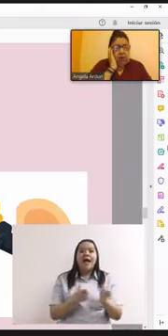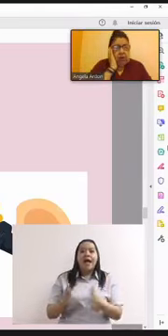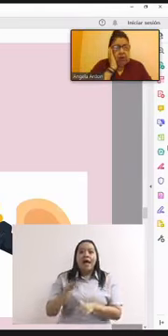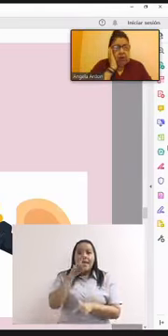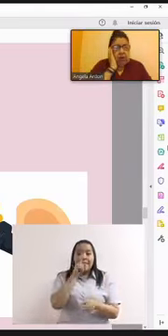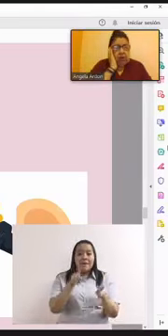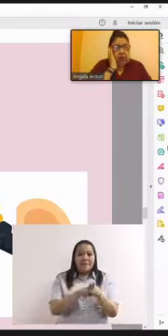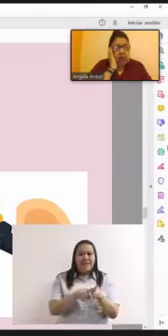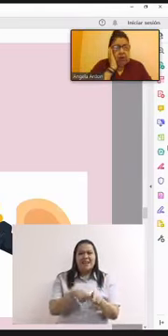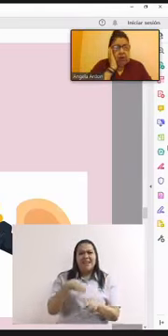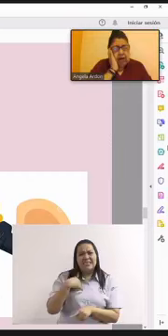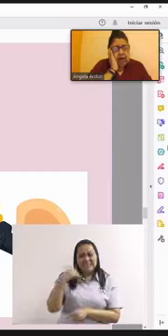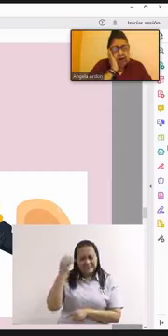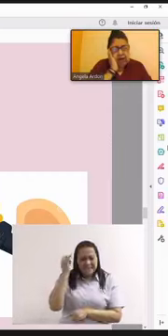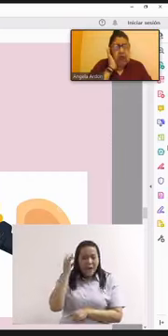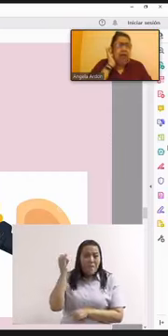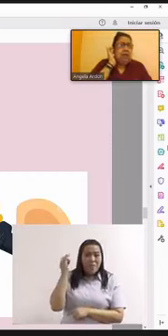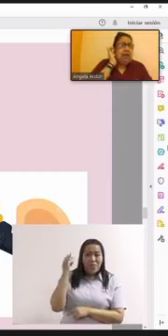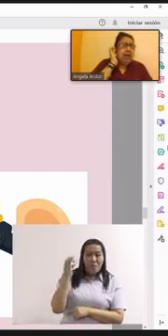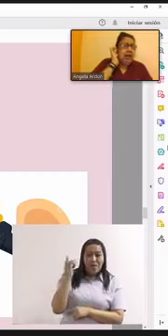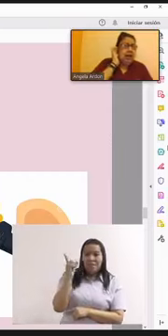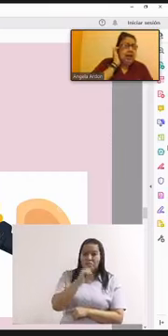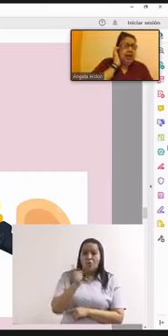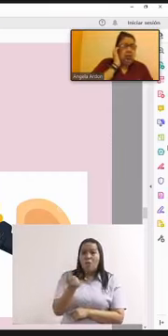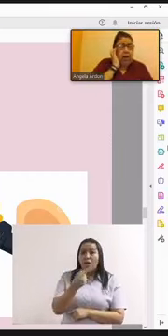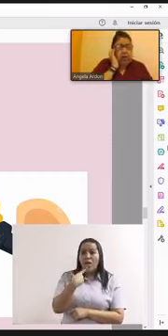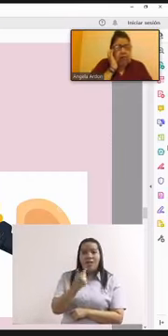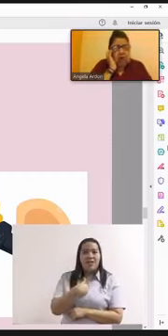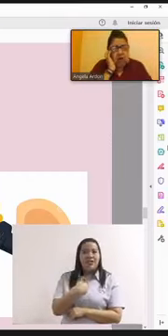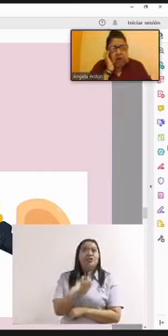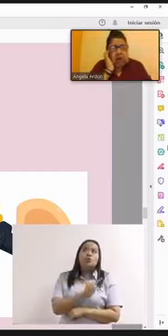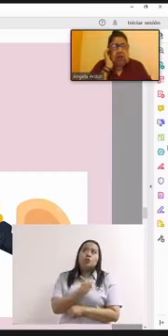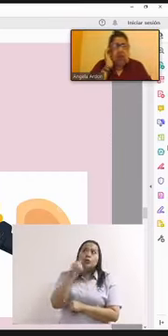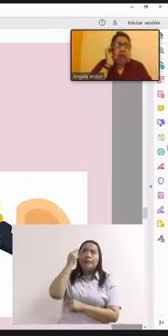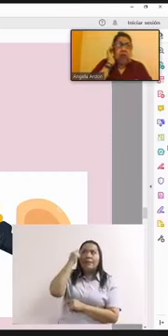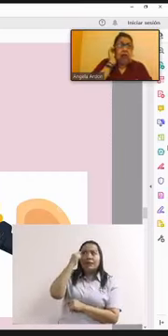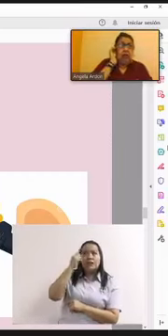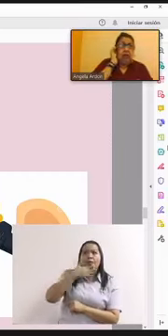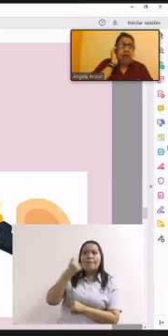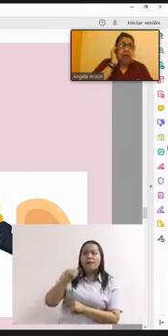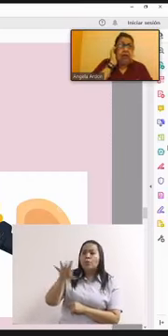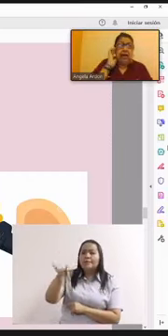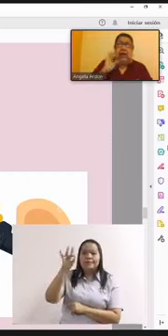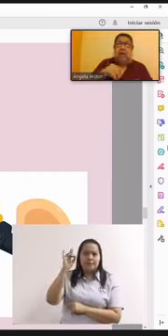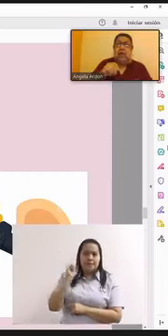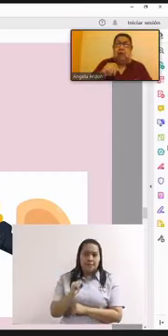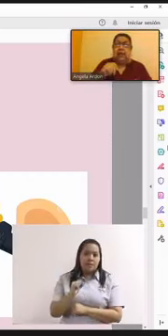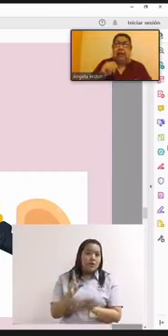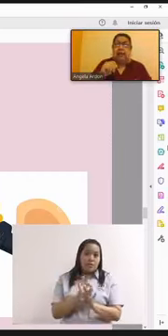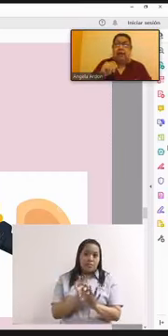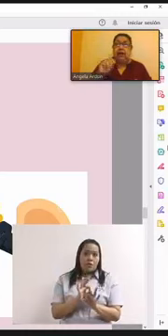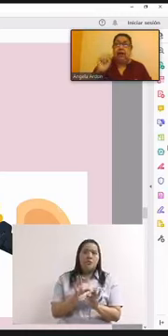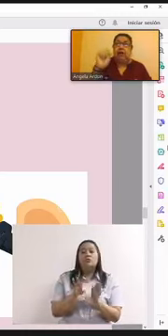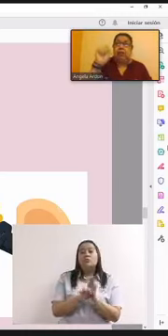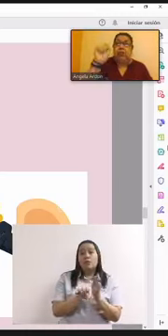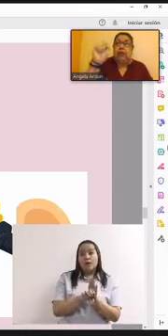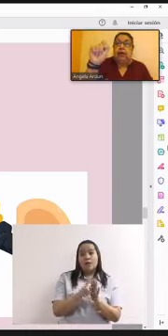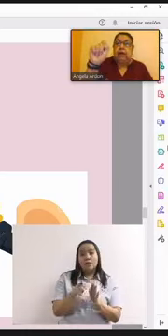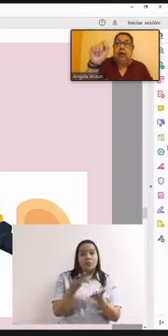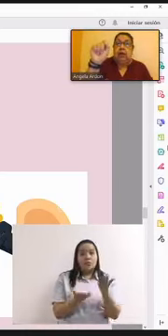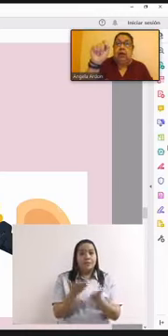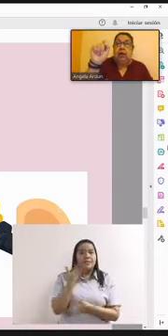duele el oído. Tengo un ardor. No hay lo que hacer. Y ya la abuelita dice,